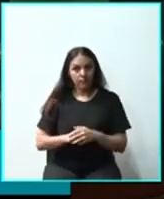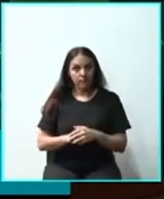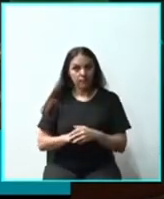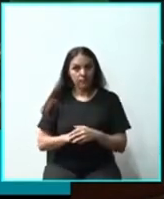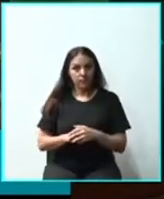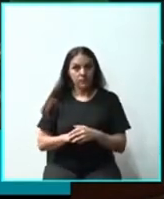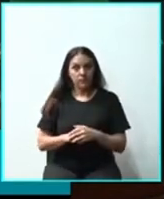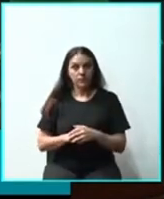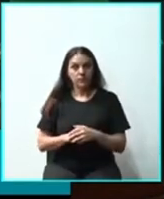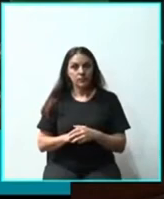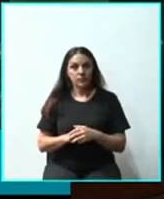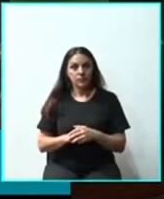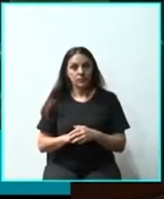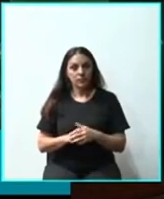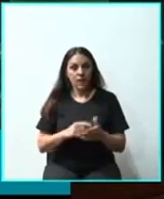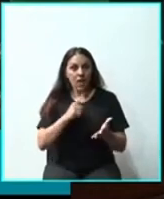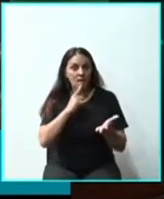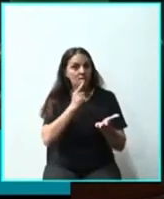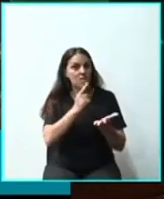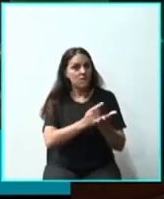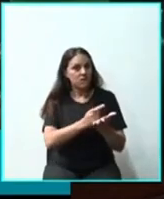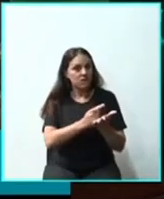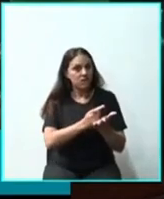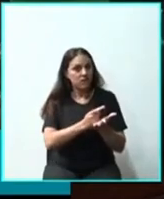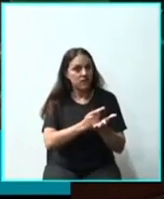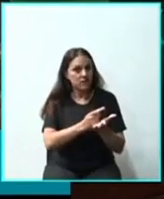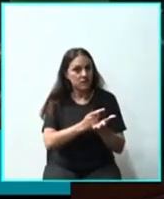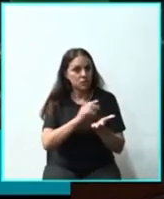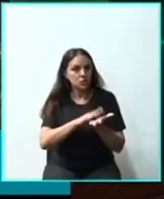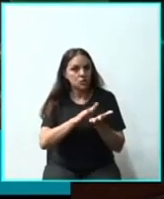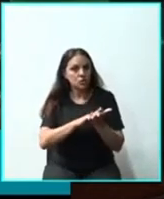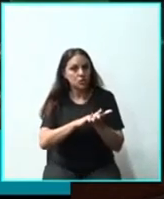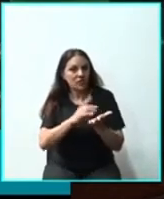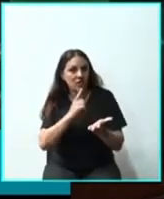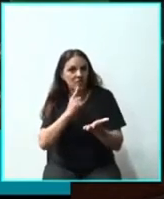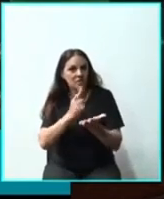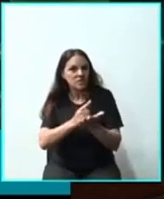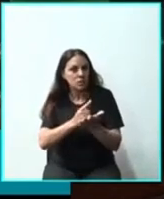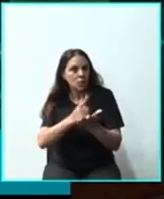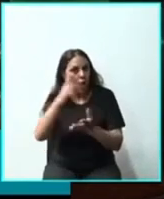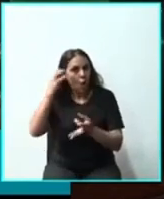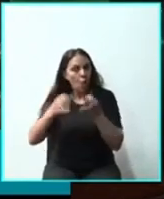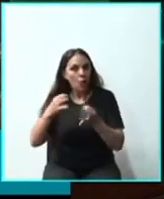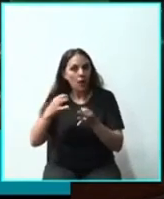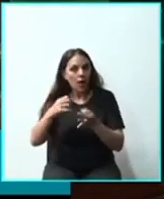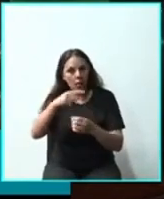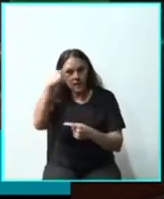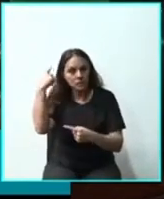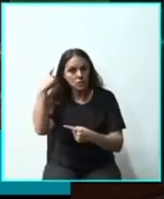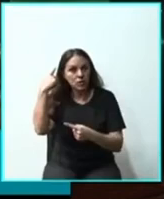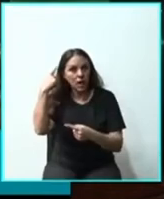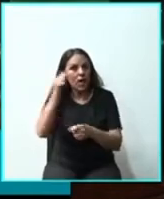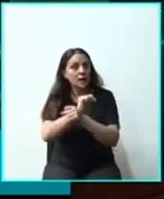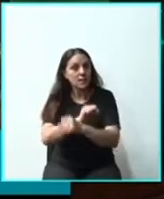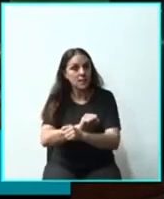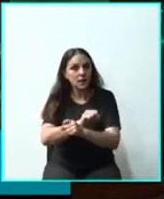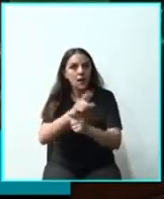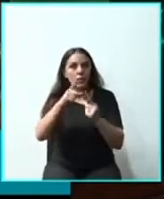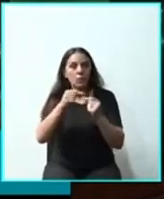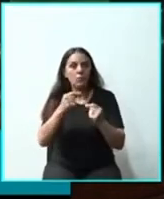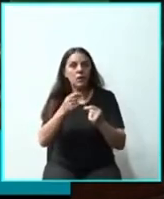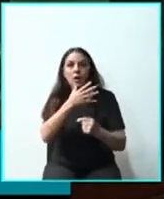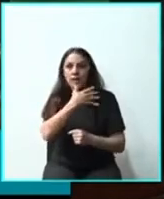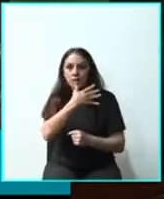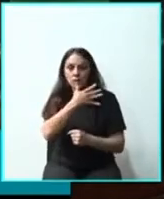Dice así. Es el fallo que, sobre medidas de prueba del Juzgado Nacional en lo Criminal y Correccional número